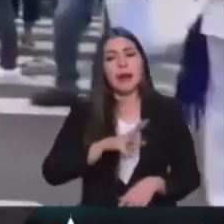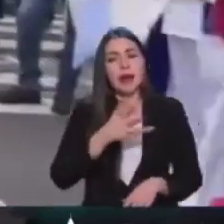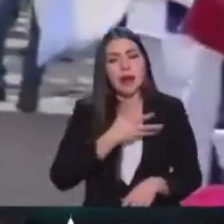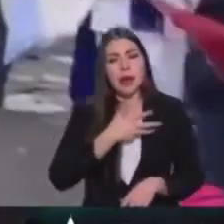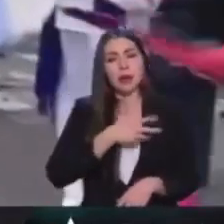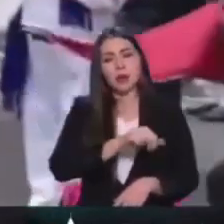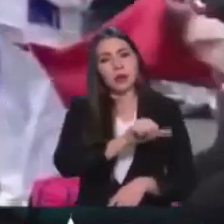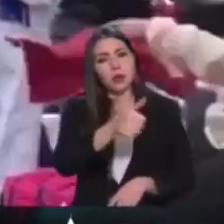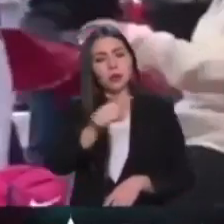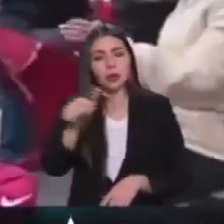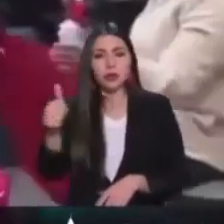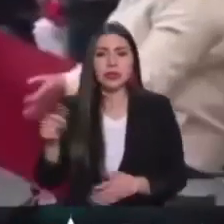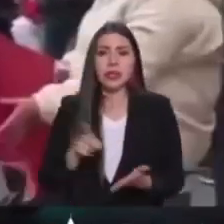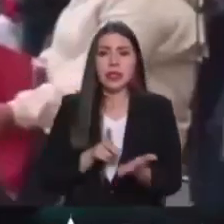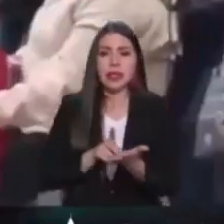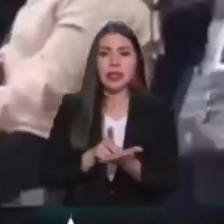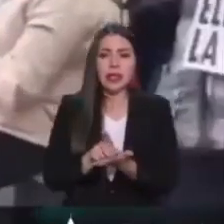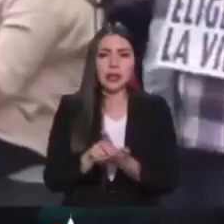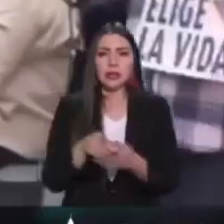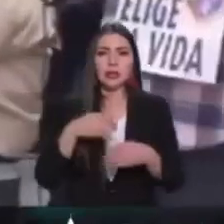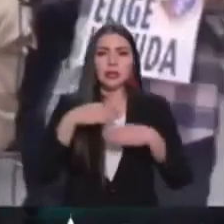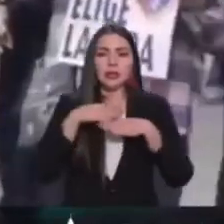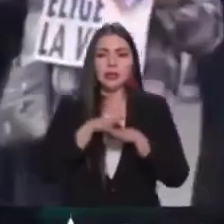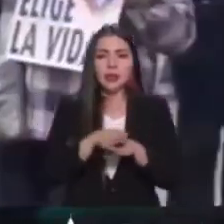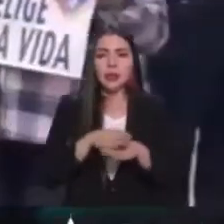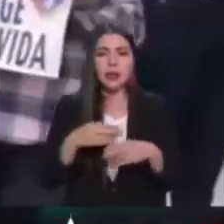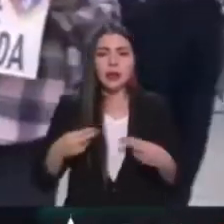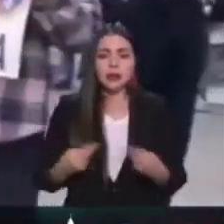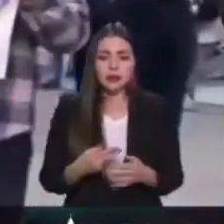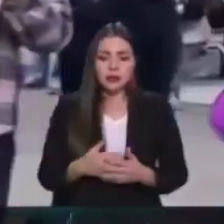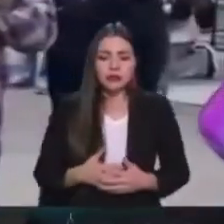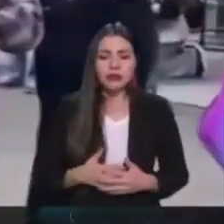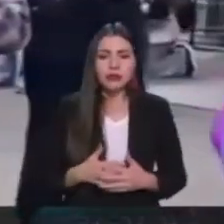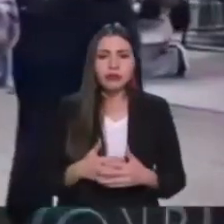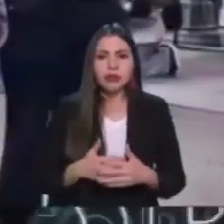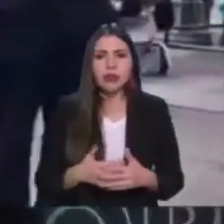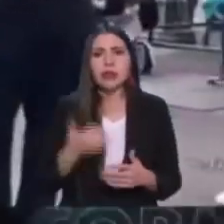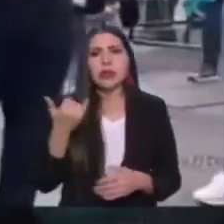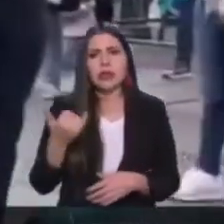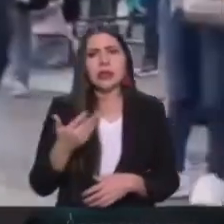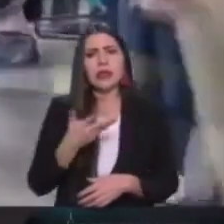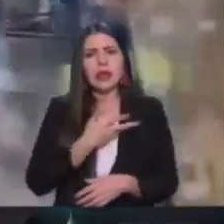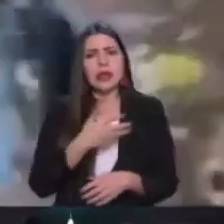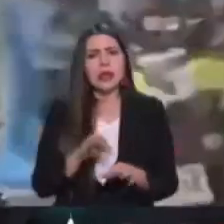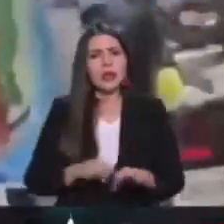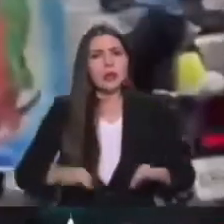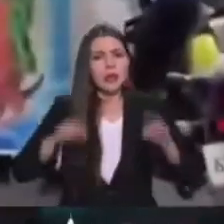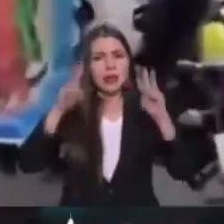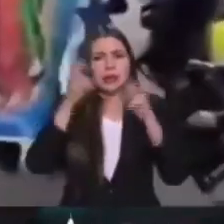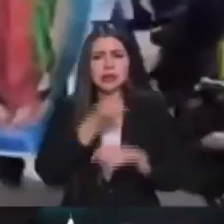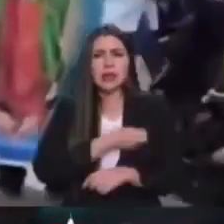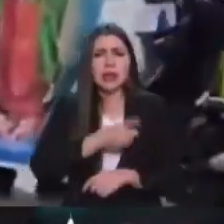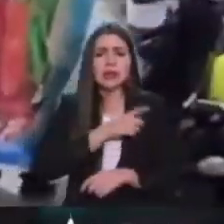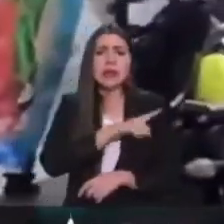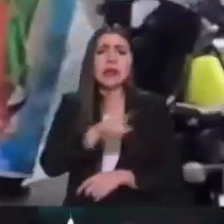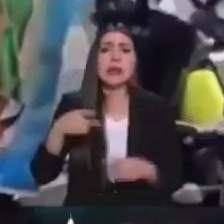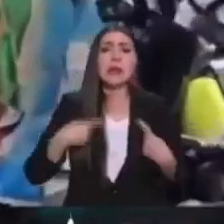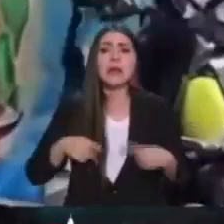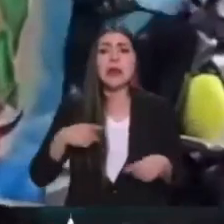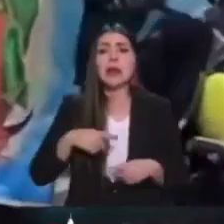reproductivos, y hay un tema de salud pública importante, independientemente de lo que los católicos quieran,